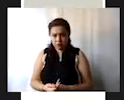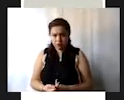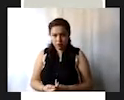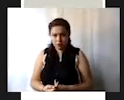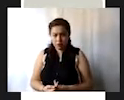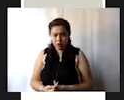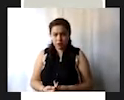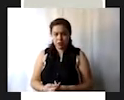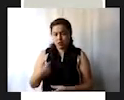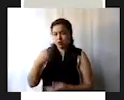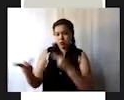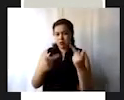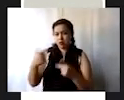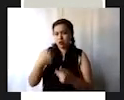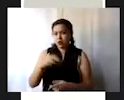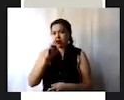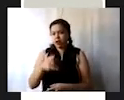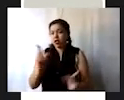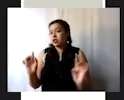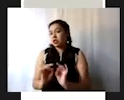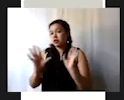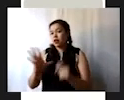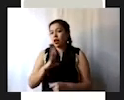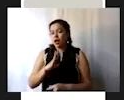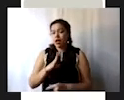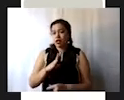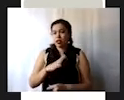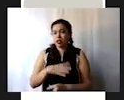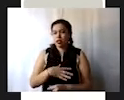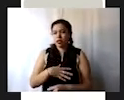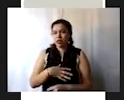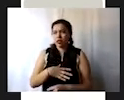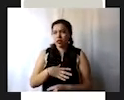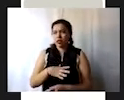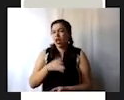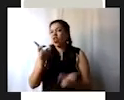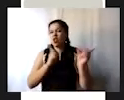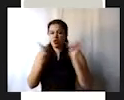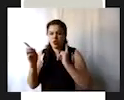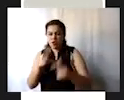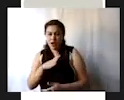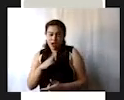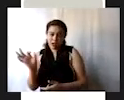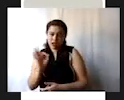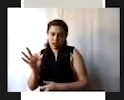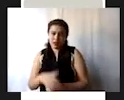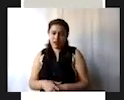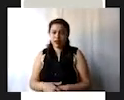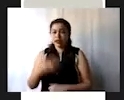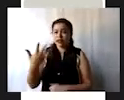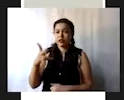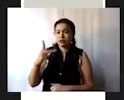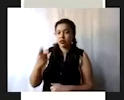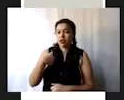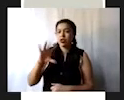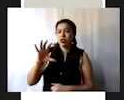Yo voy a estar aquí por si hay alguna duda. Las 5P se las